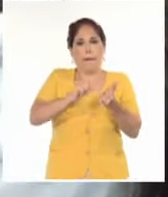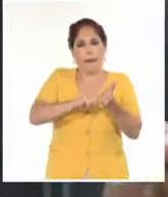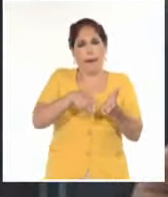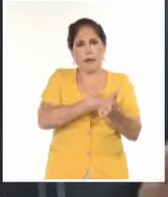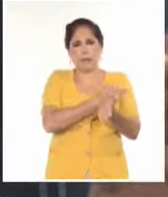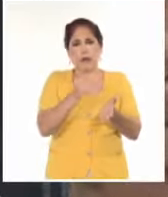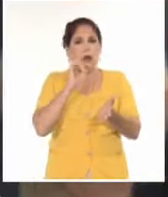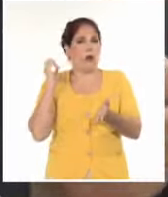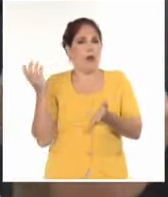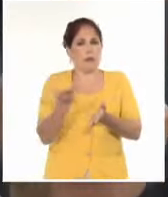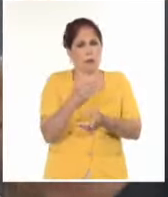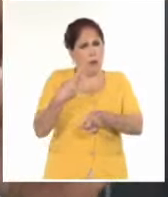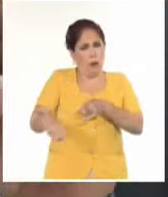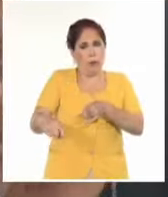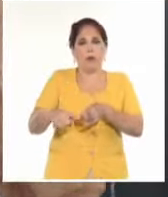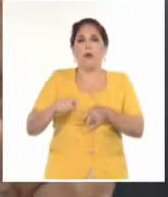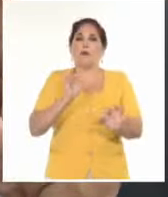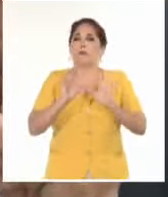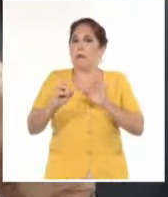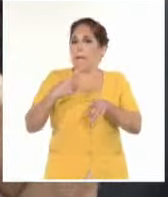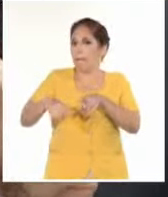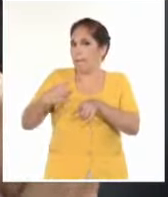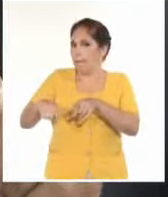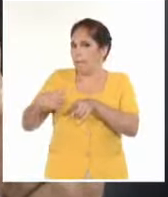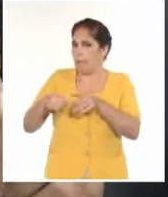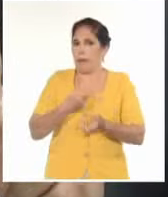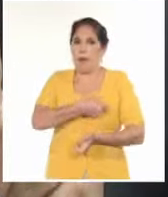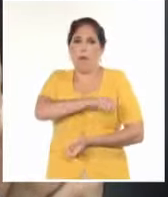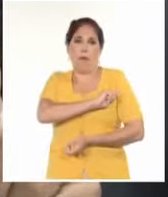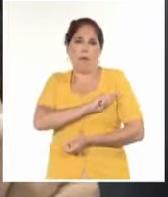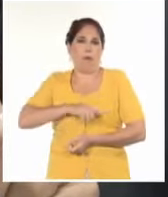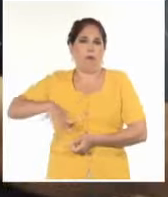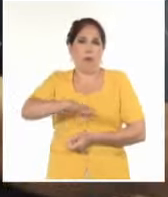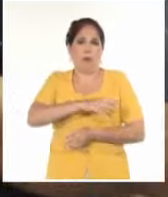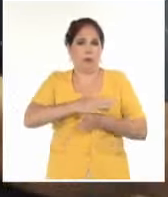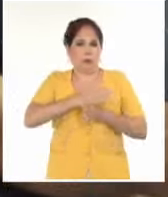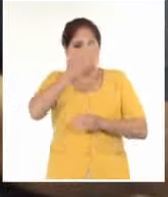gastronomía y asegurar los productos brindados a la población en Santiago de